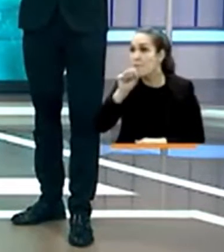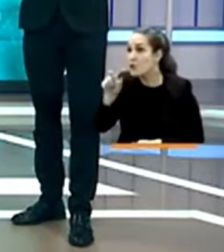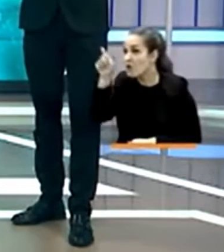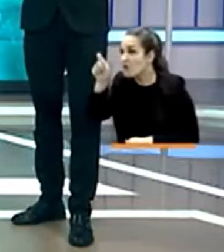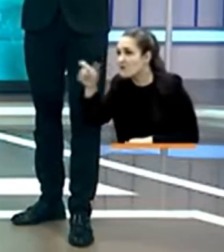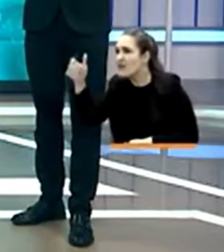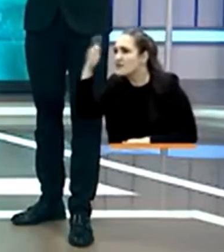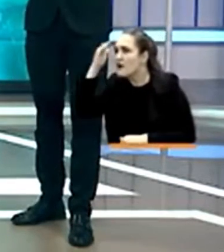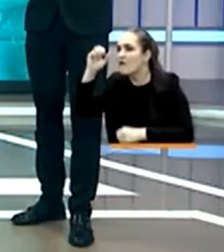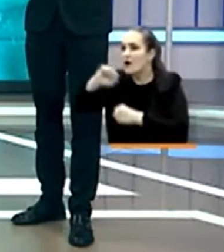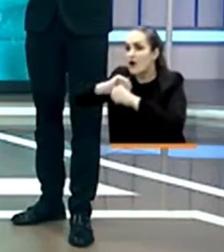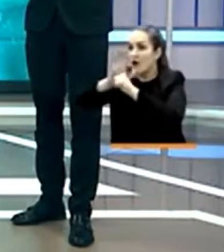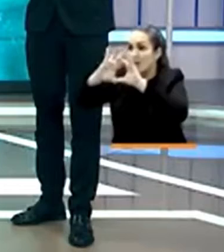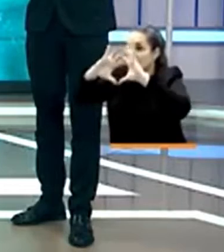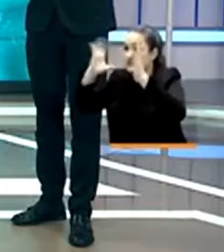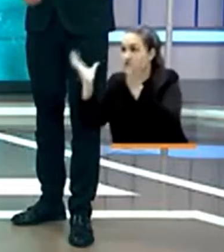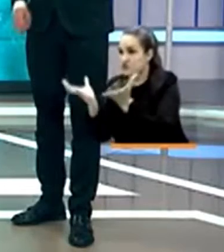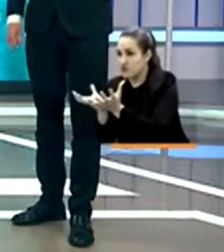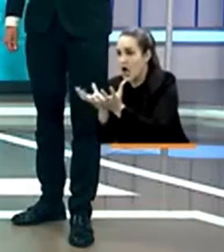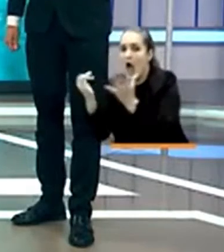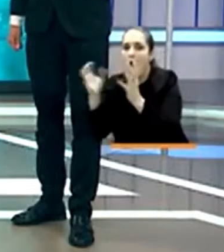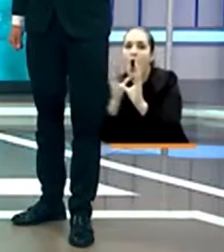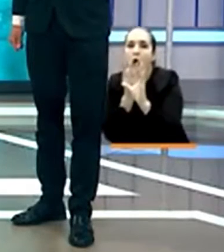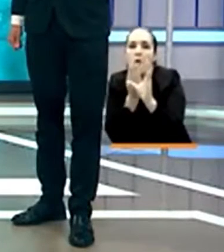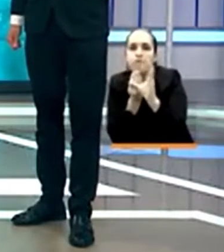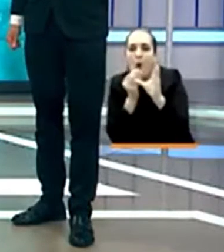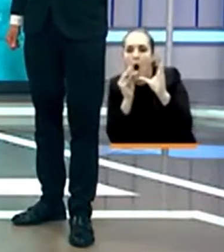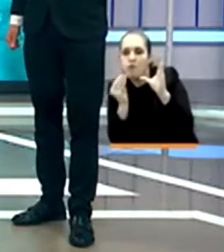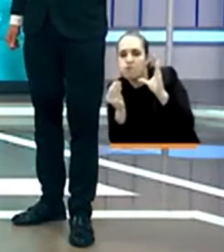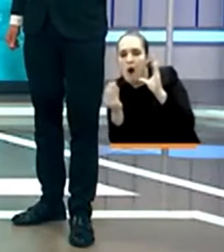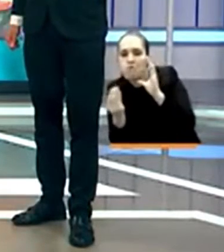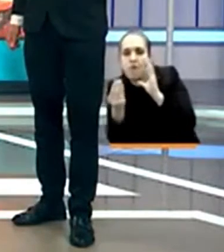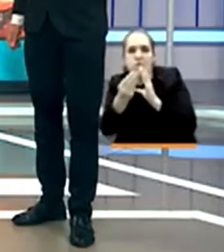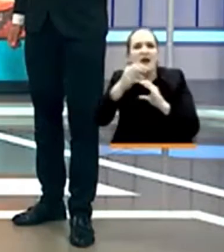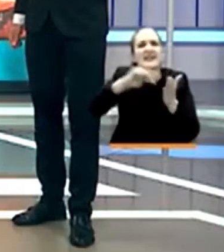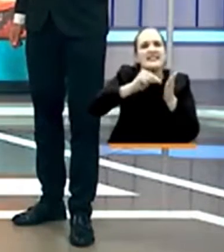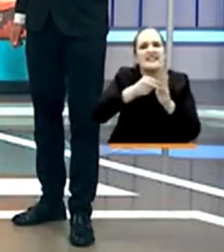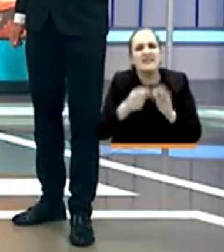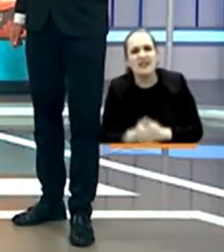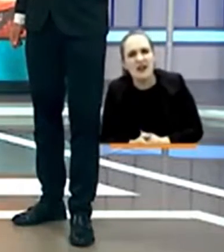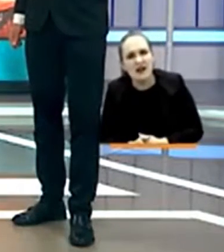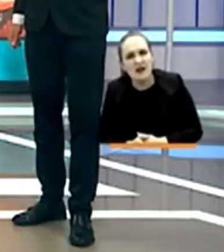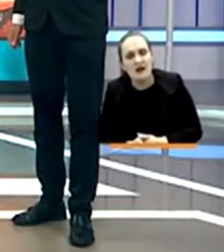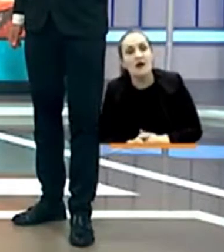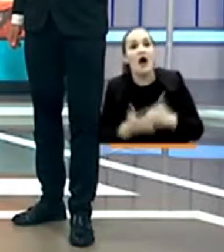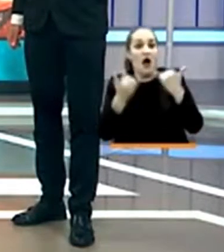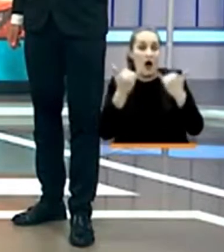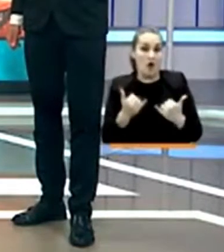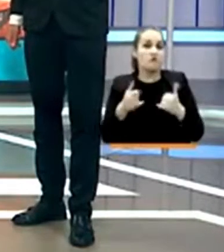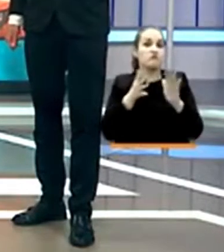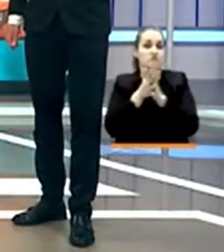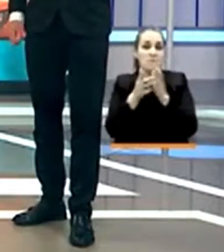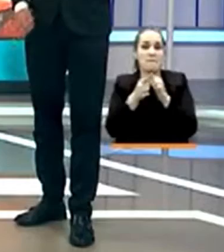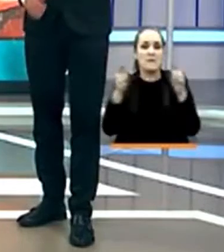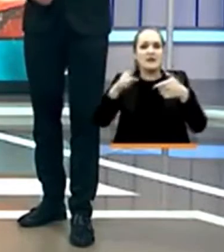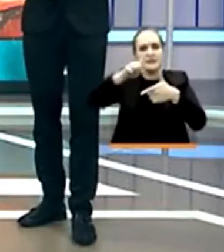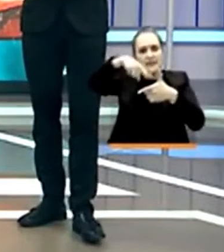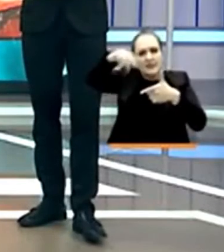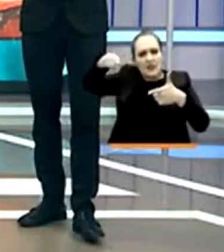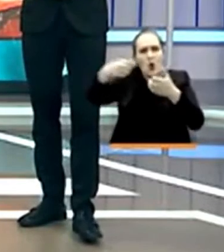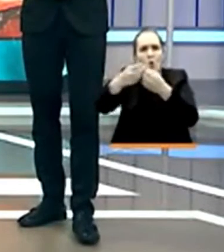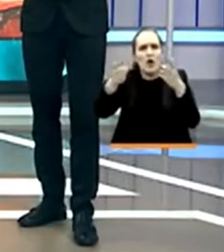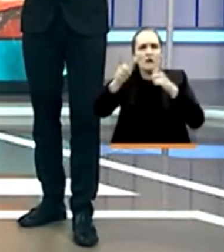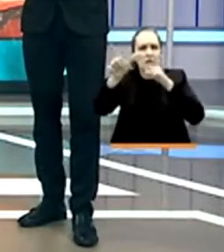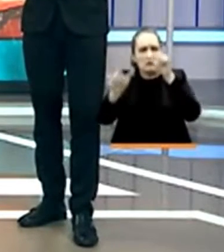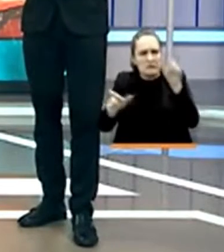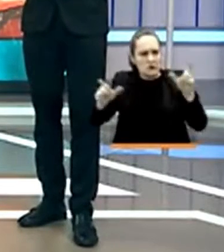de la pandemia a endemia y si estamos cerca de lograrlo. Además, todas las cifras y los rostros de los héroes que han luchado